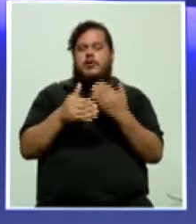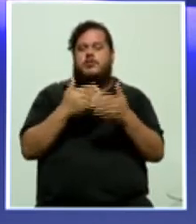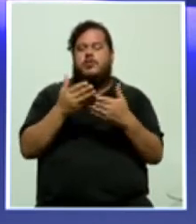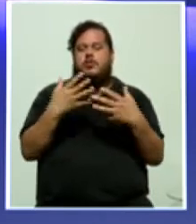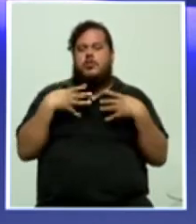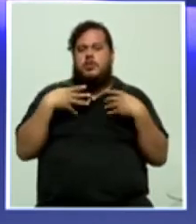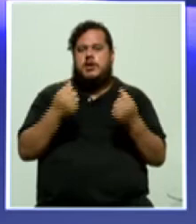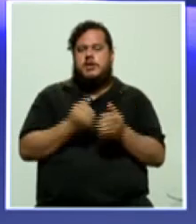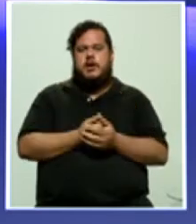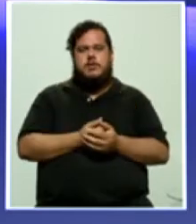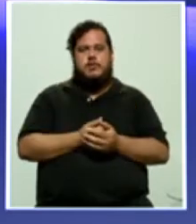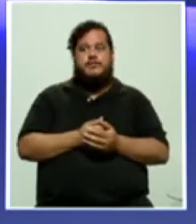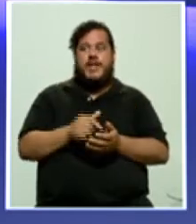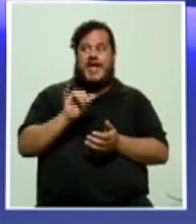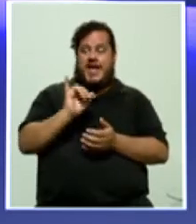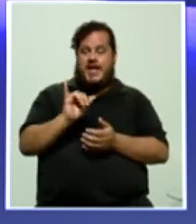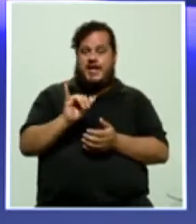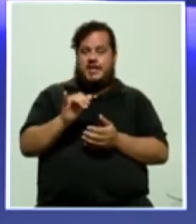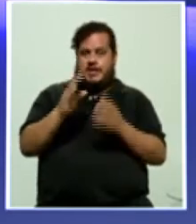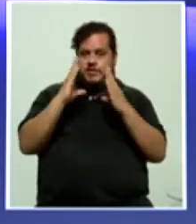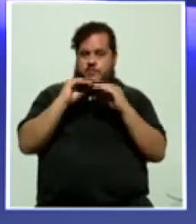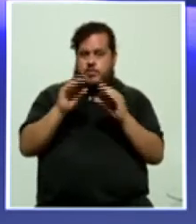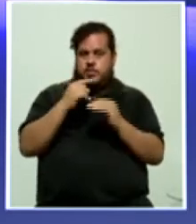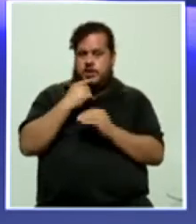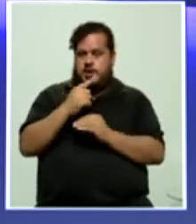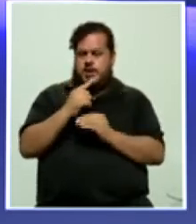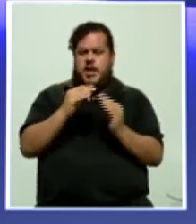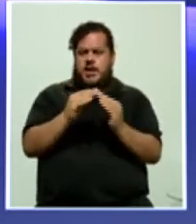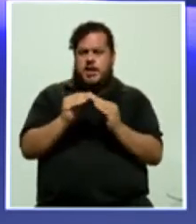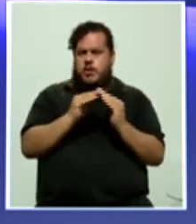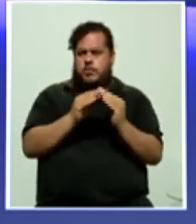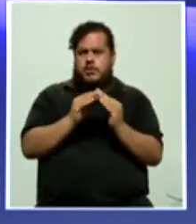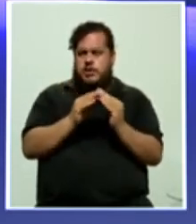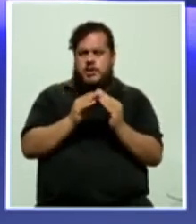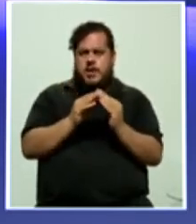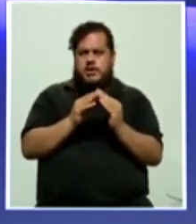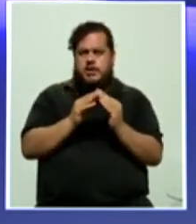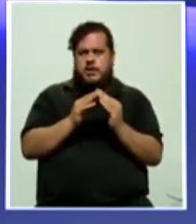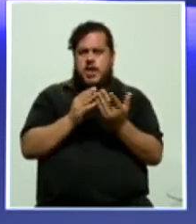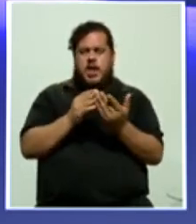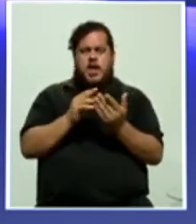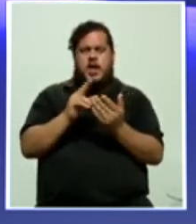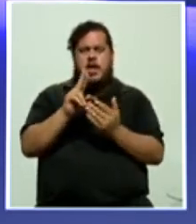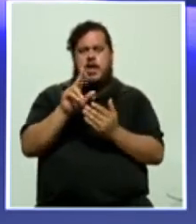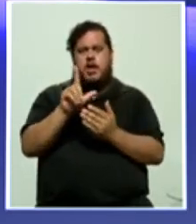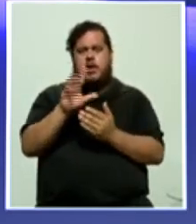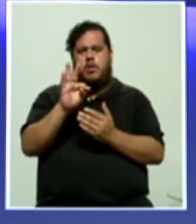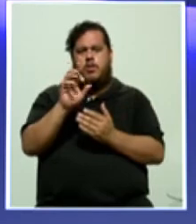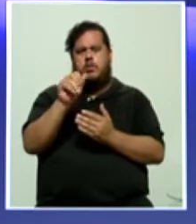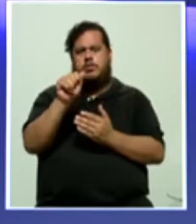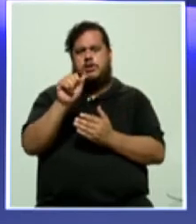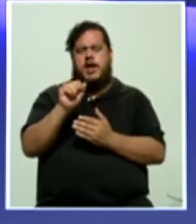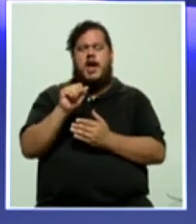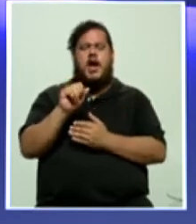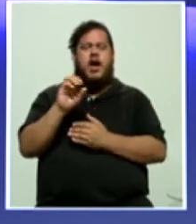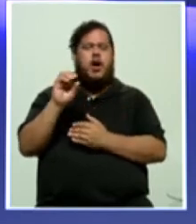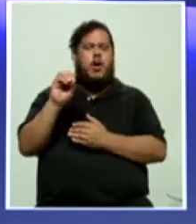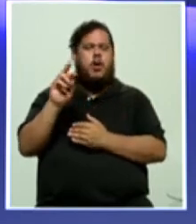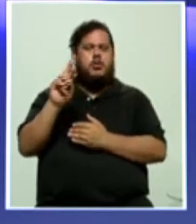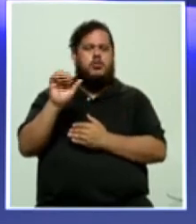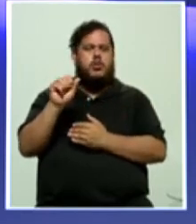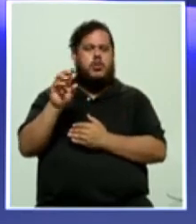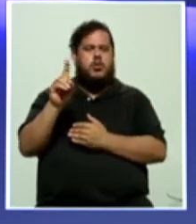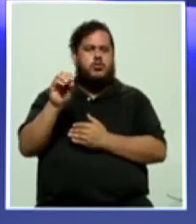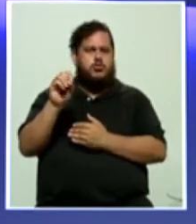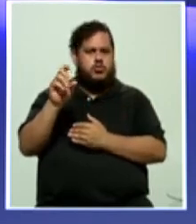sanitarios. Esas informaciones indican que comunidades ultraortodoxas como Bnei Brak, la